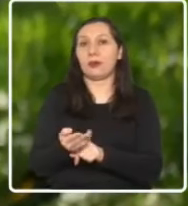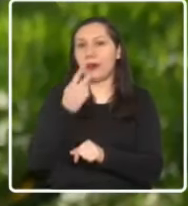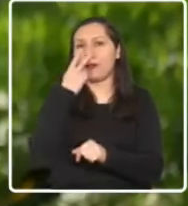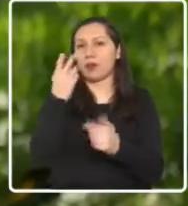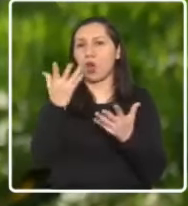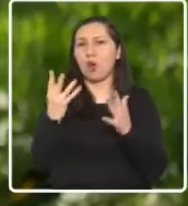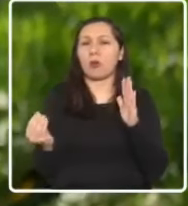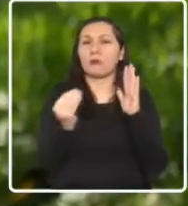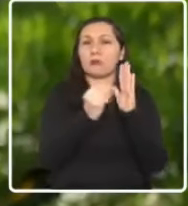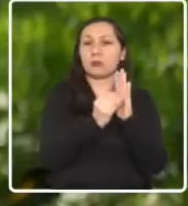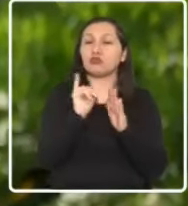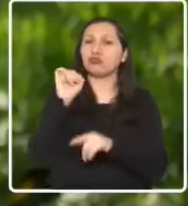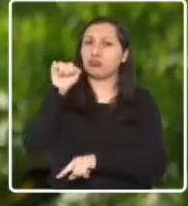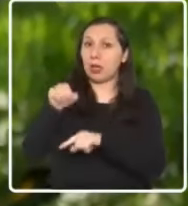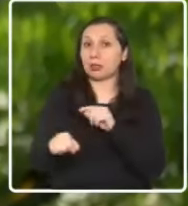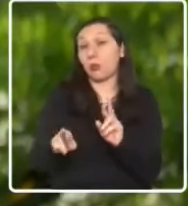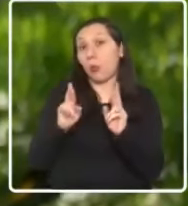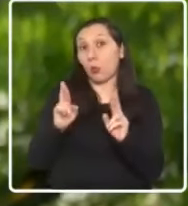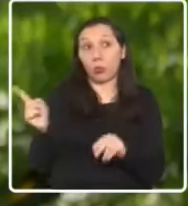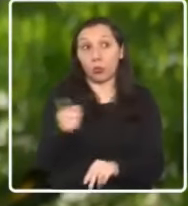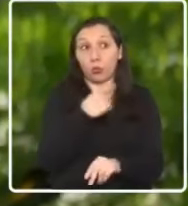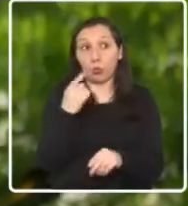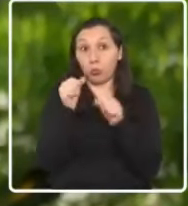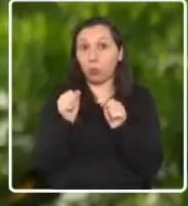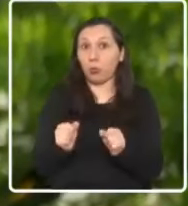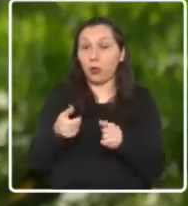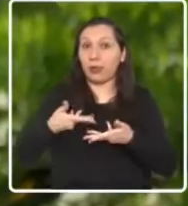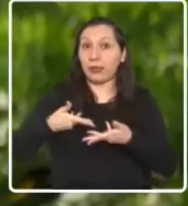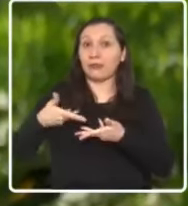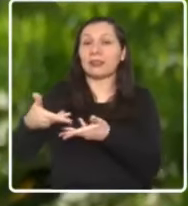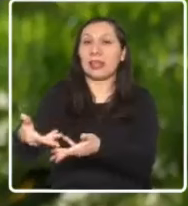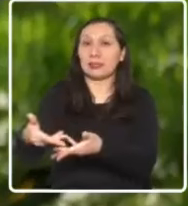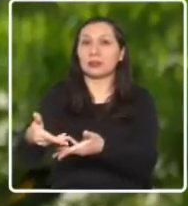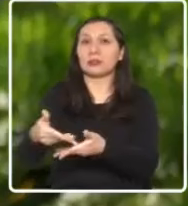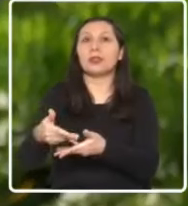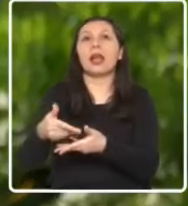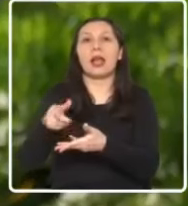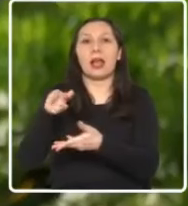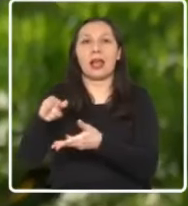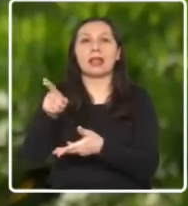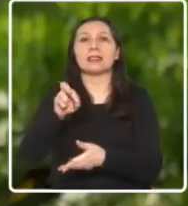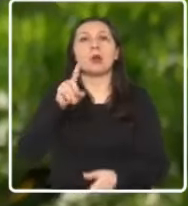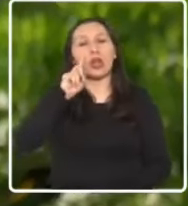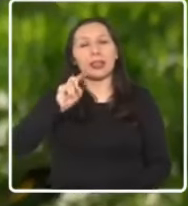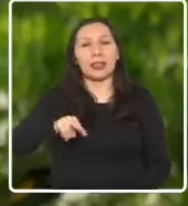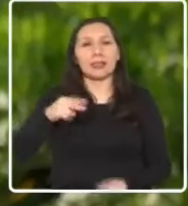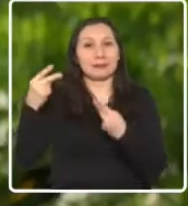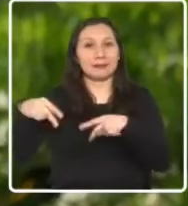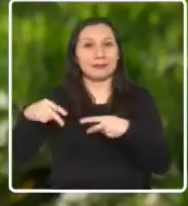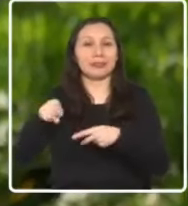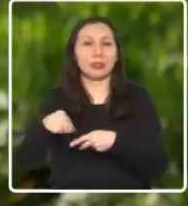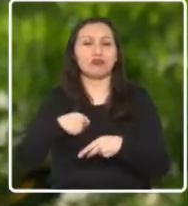cómo agendarlo, acepto y espero que todos los que puedan, esta invitación al Sporting, y yo me